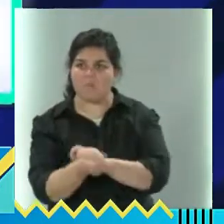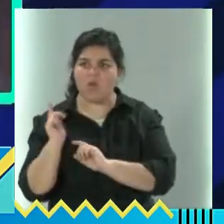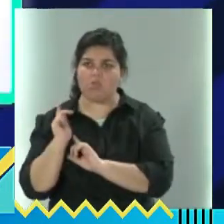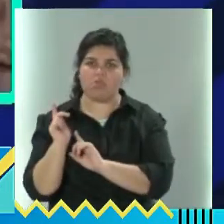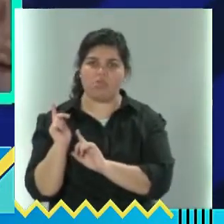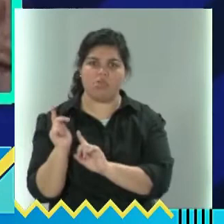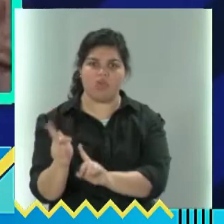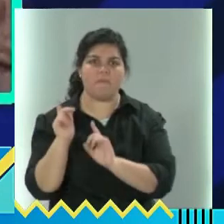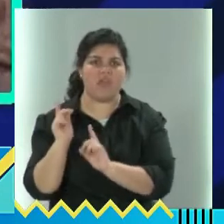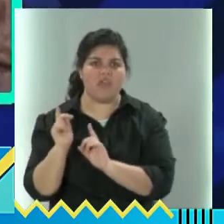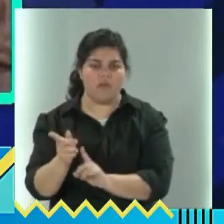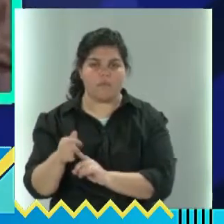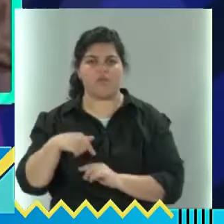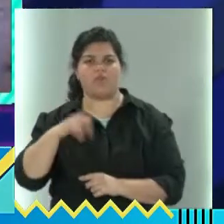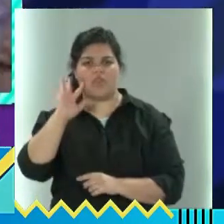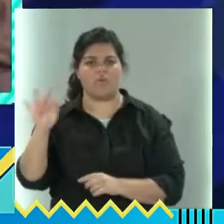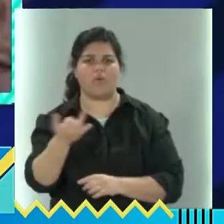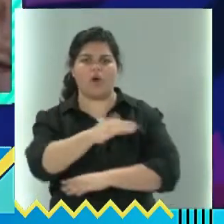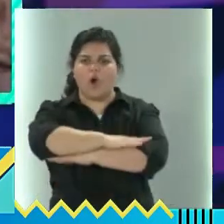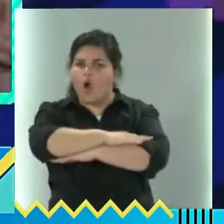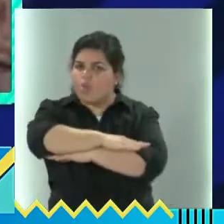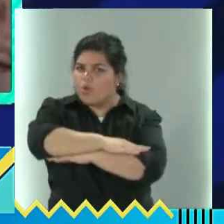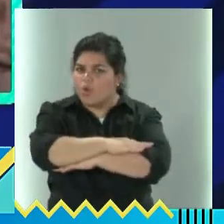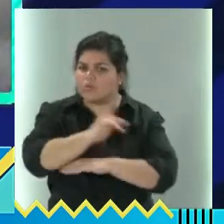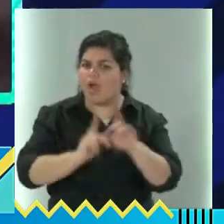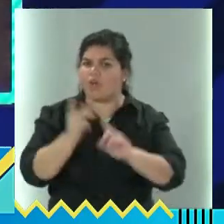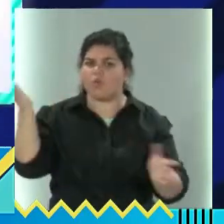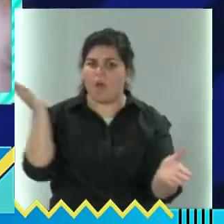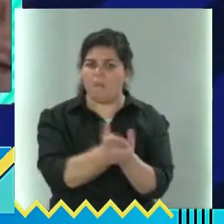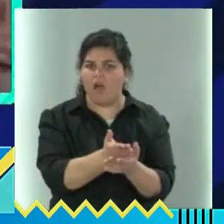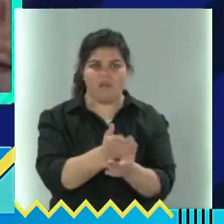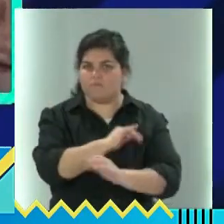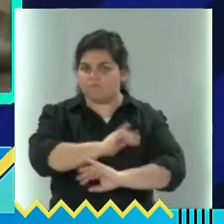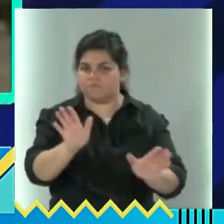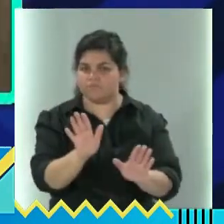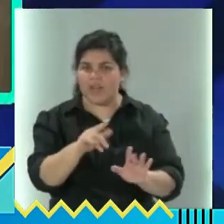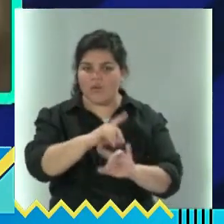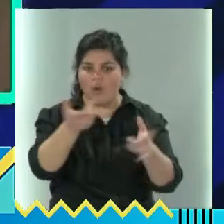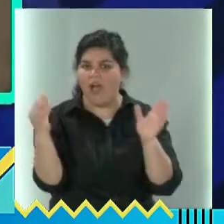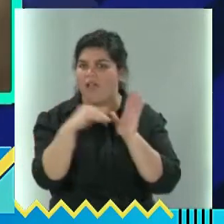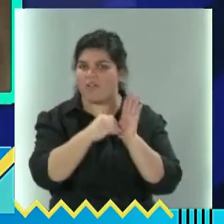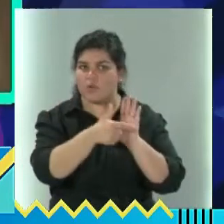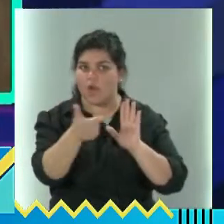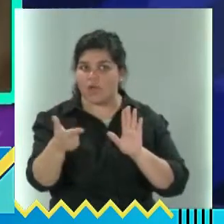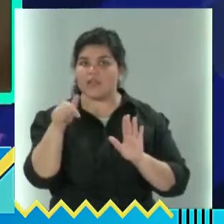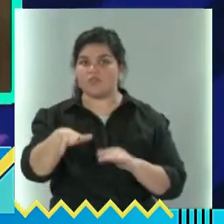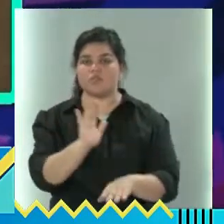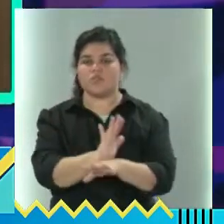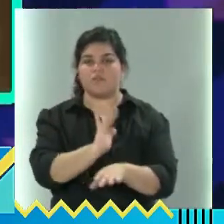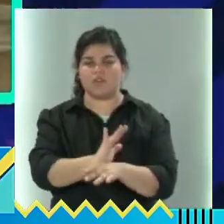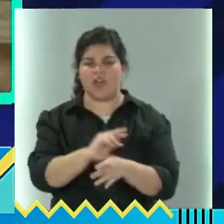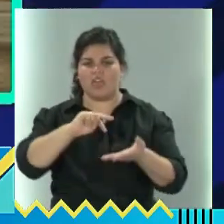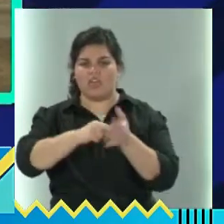muchas conductas dejaron de ser sancionadas y eso generó también una desidia en el mismo sistema